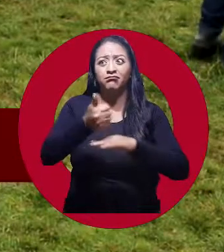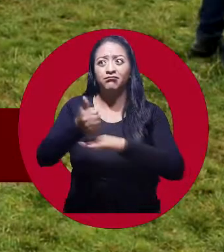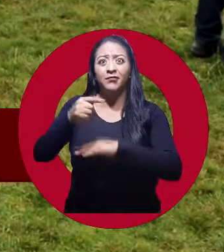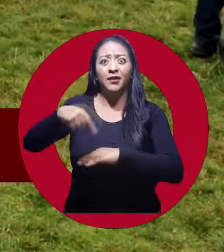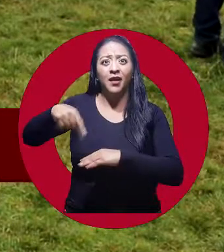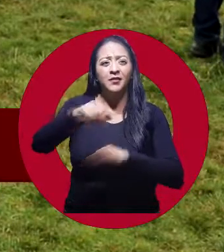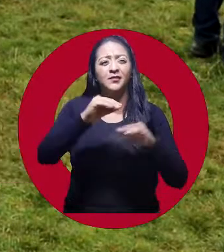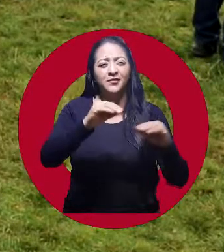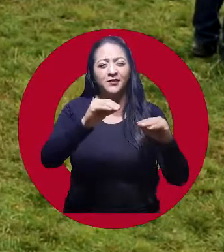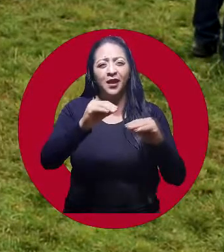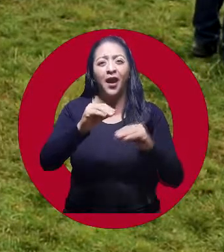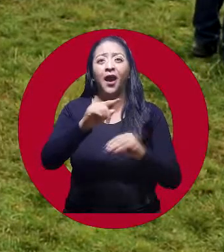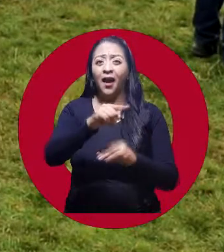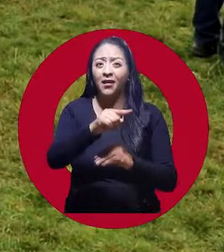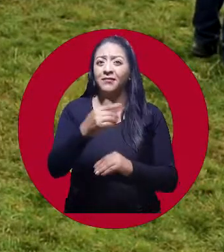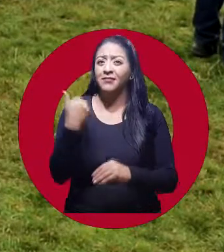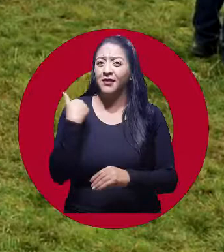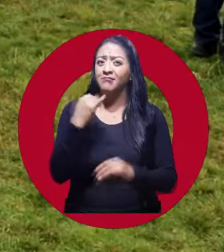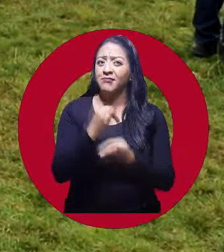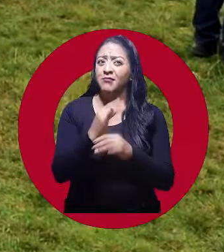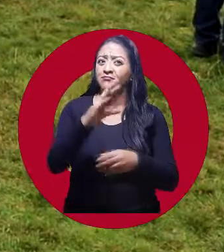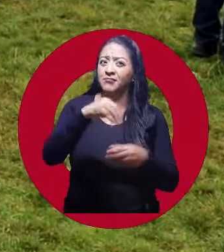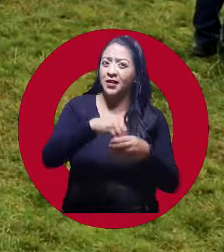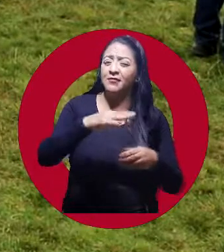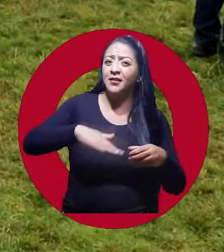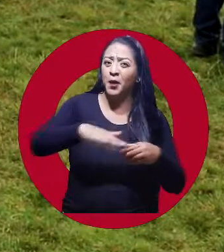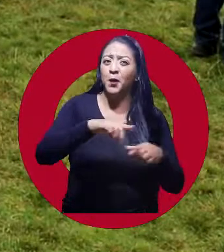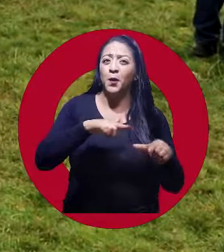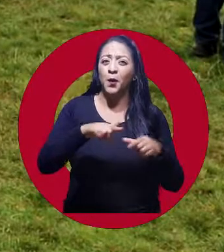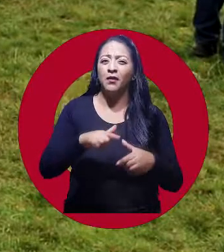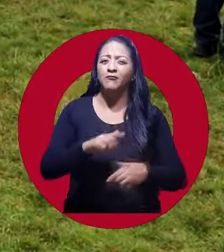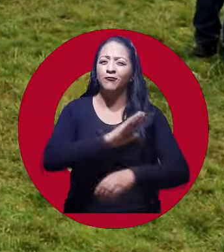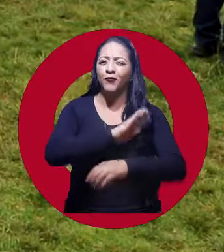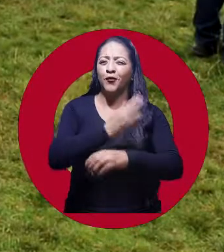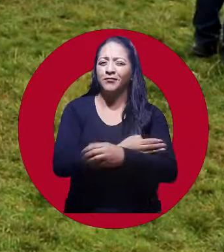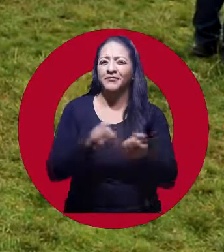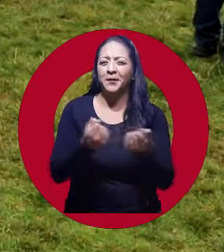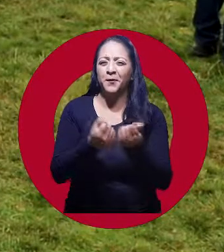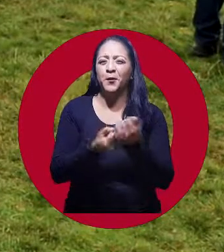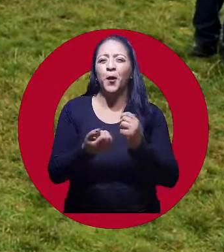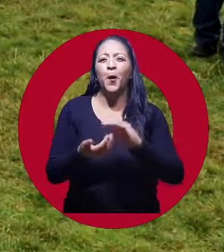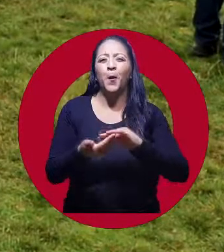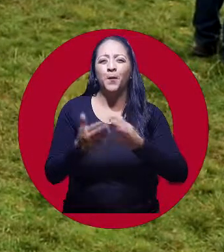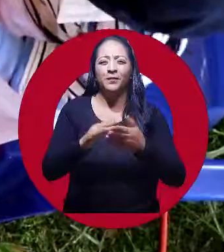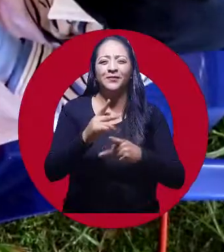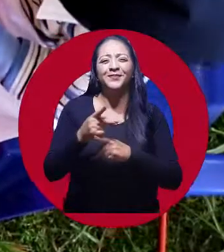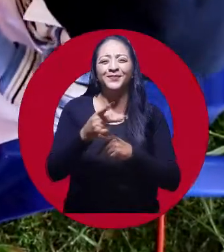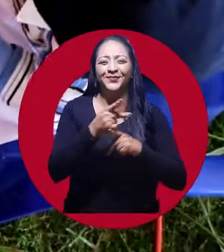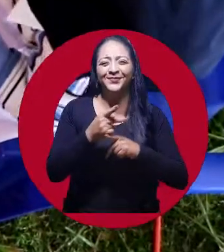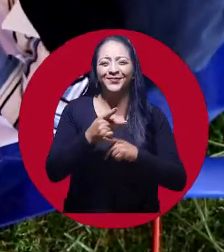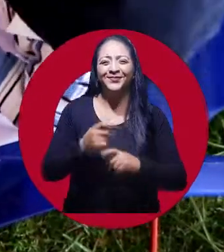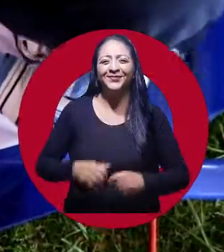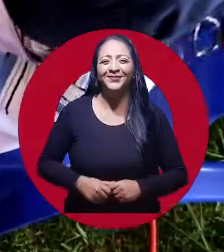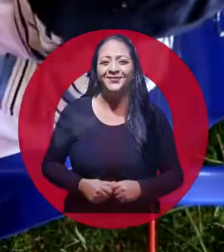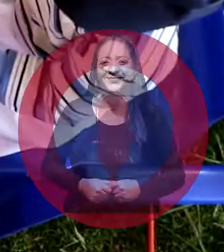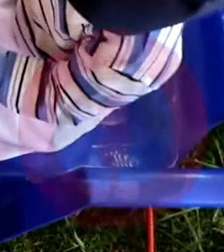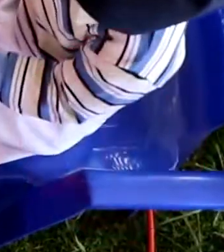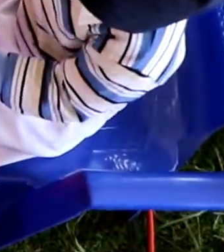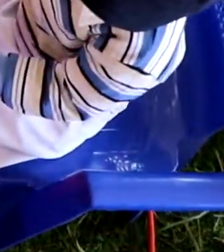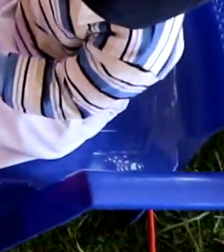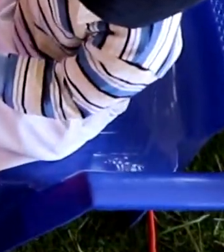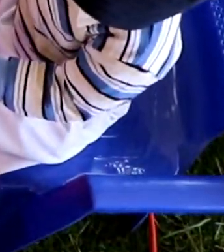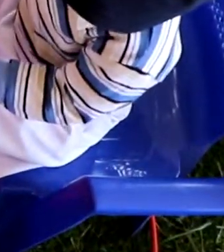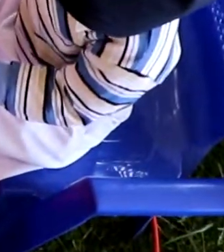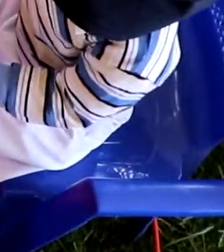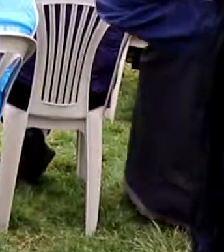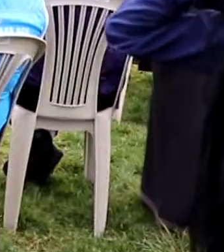las autoridades y las entidades que existen en la misma parroquia para poder fortalecer lo que es una comunidad protectora. Municipio Payanapa y Ruray